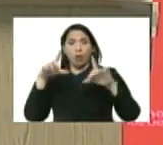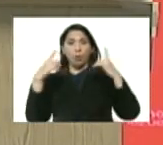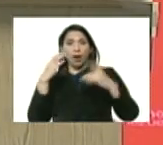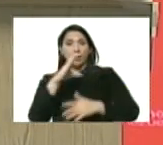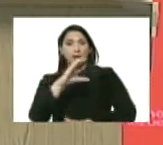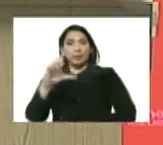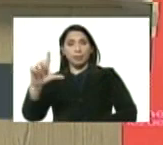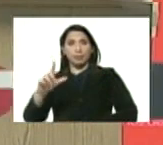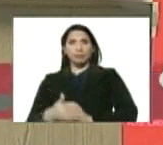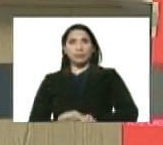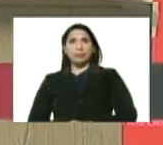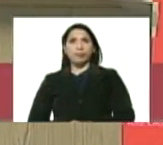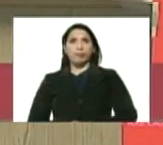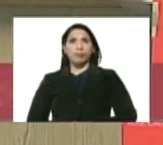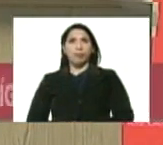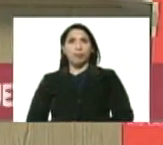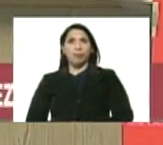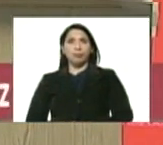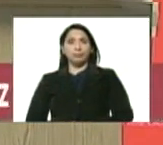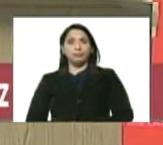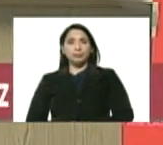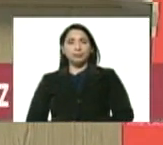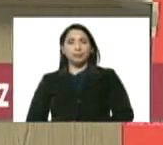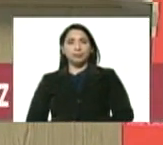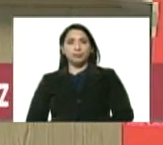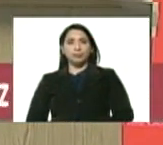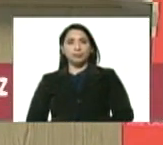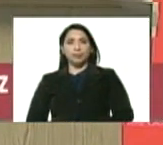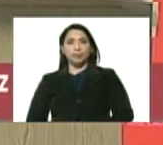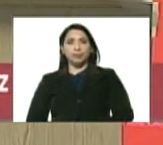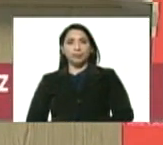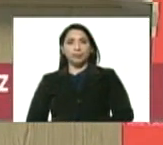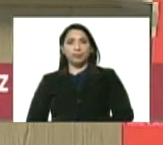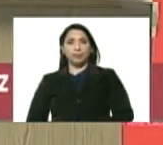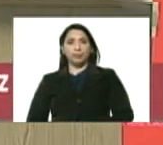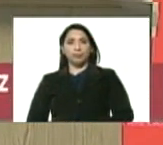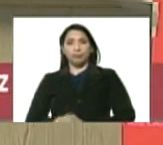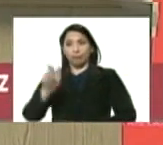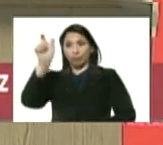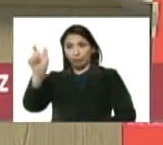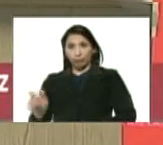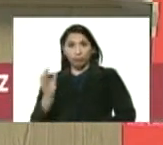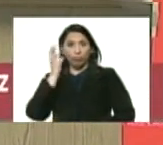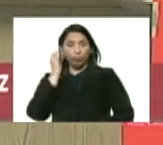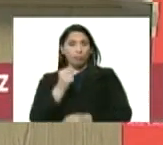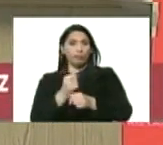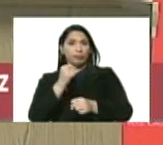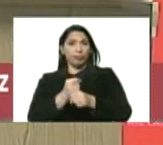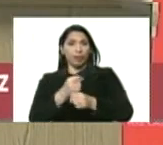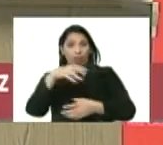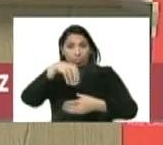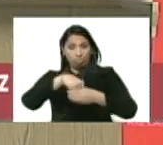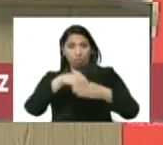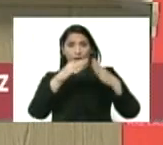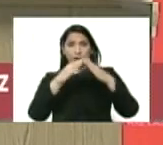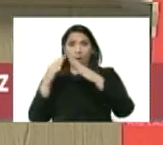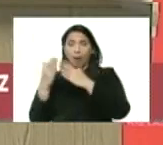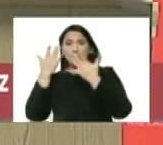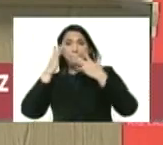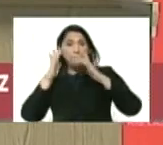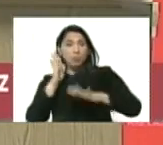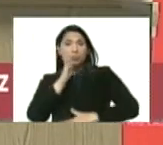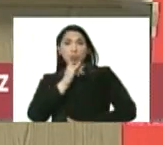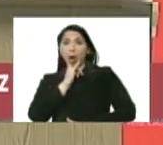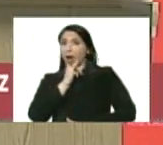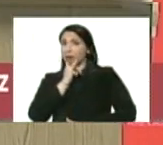Guaira, municipio Vargas, Catia Lamar. Es una persona que trabaja en su hogar, aparentemente no